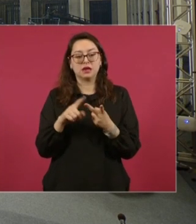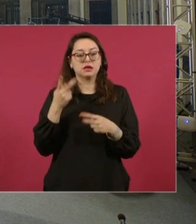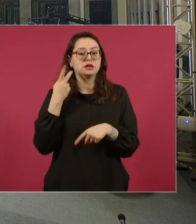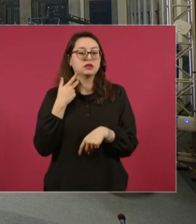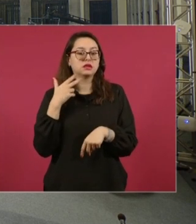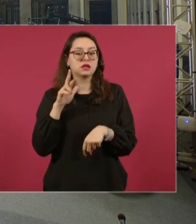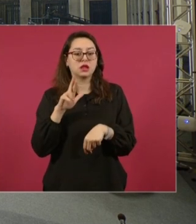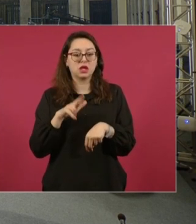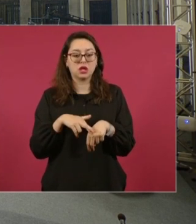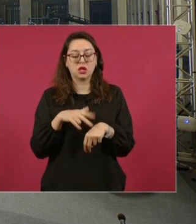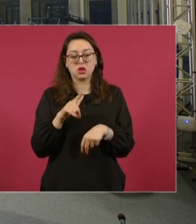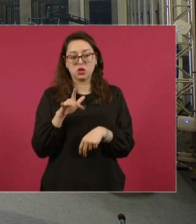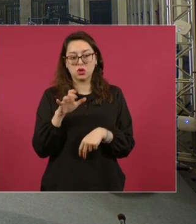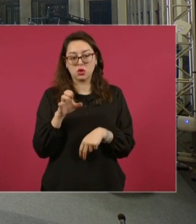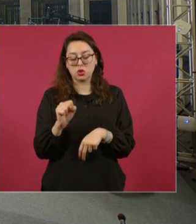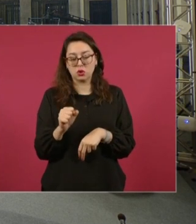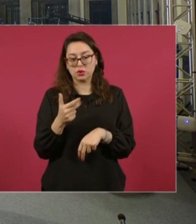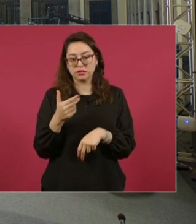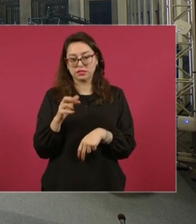procurador Luis Hernández Palacios,